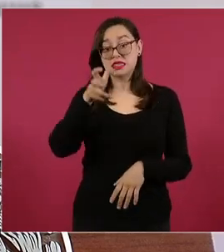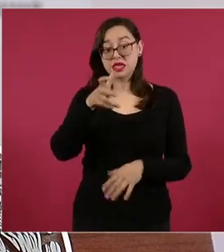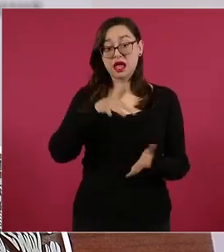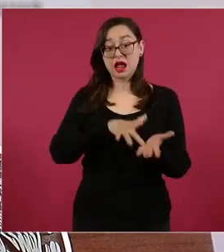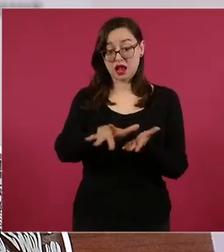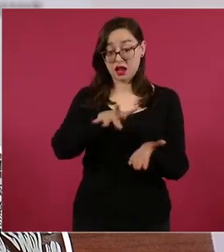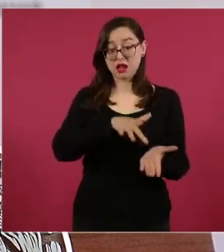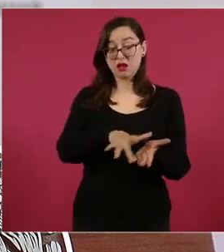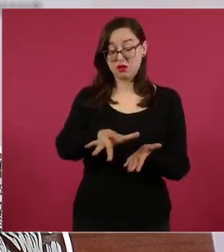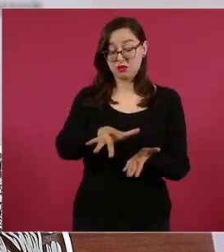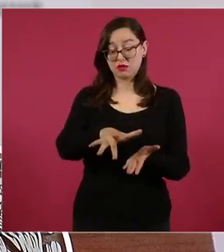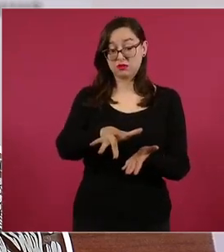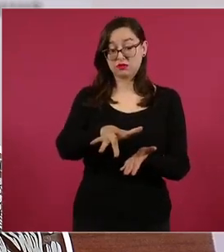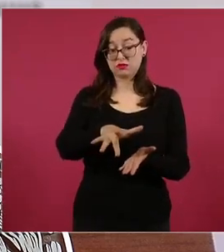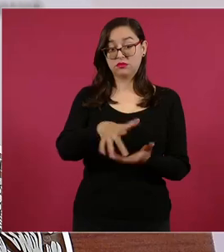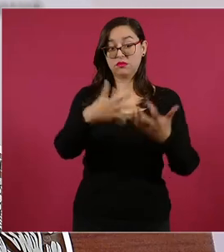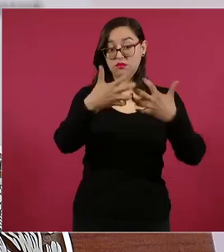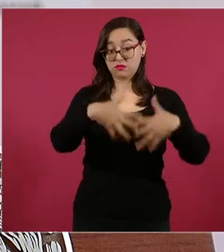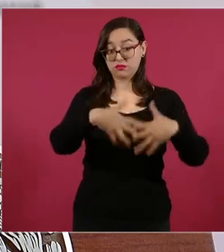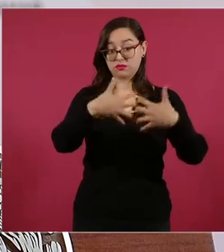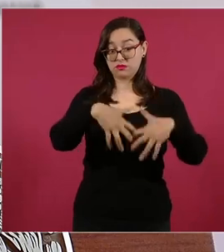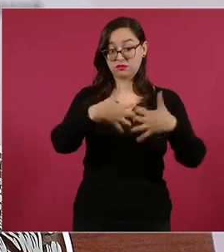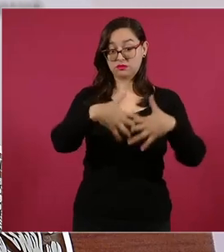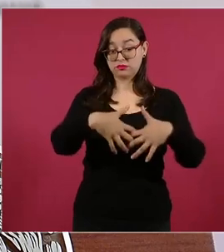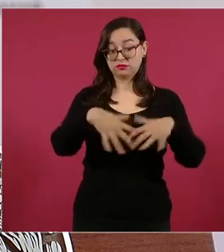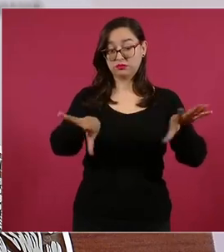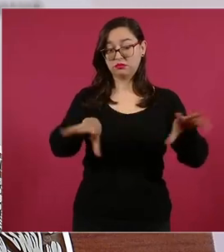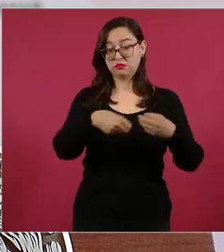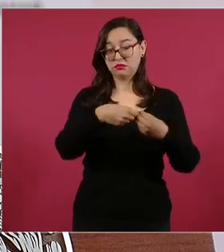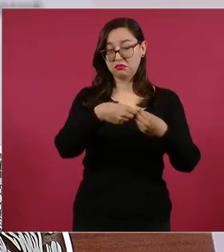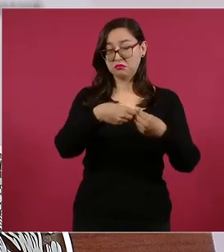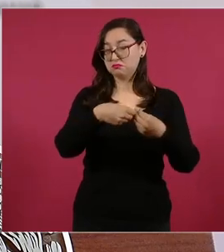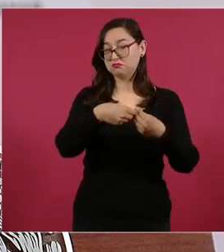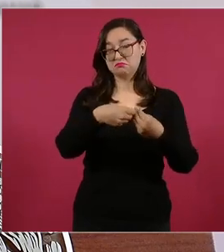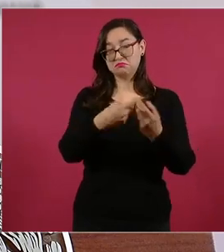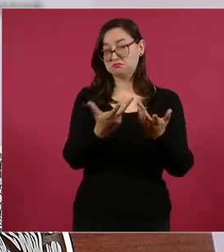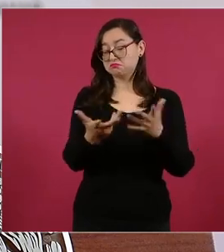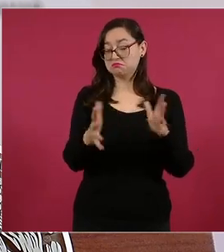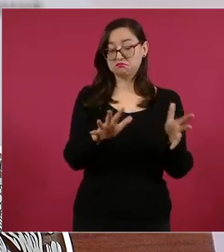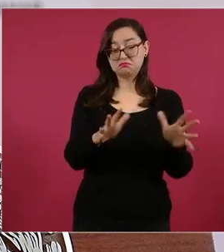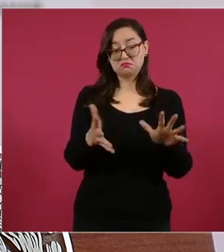en la planta está cerca de los